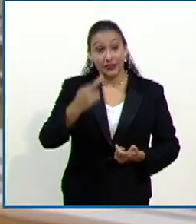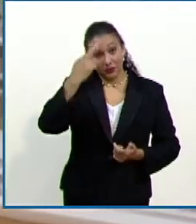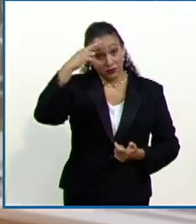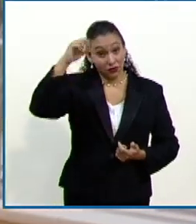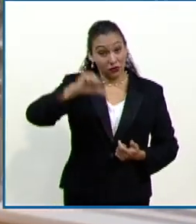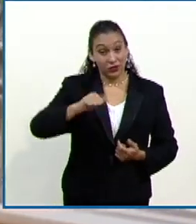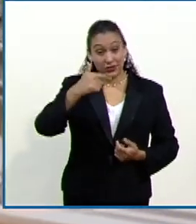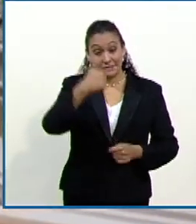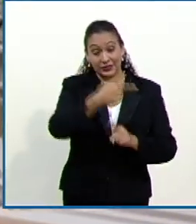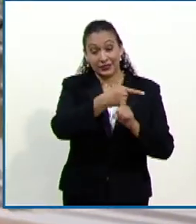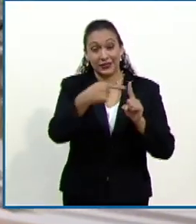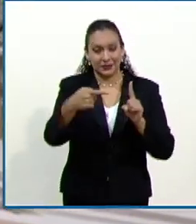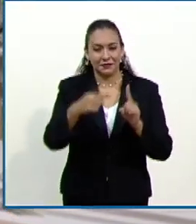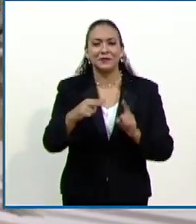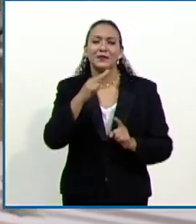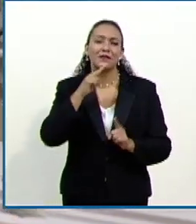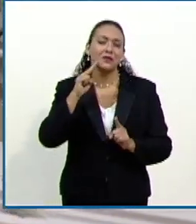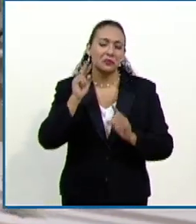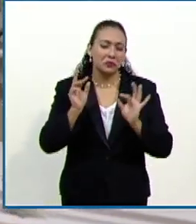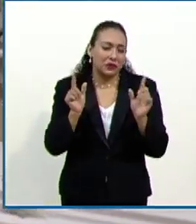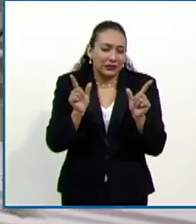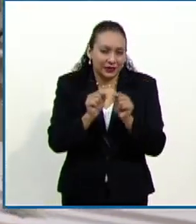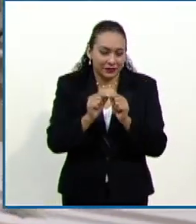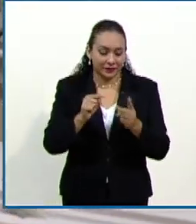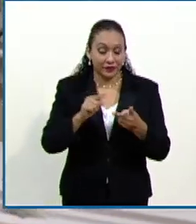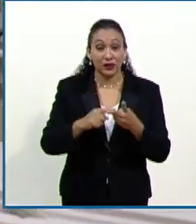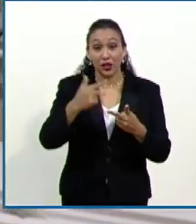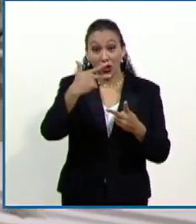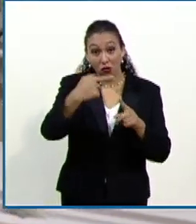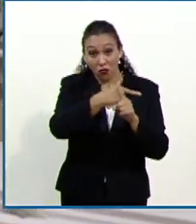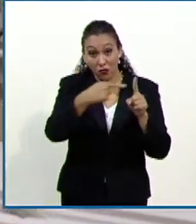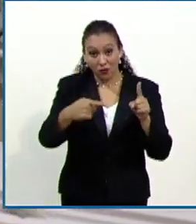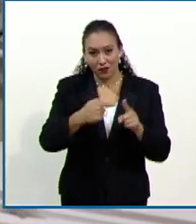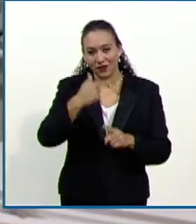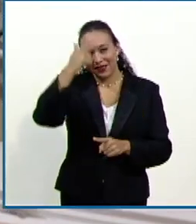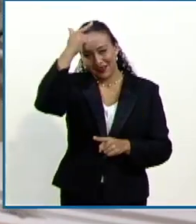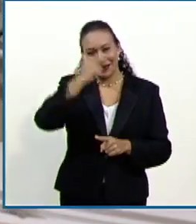a las 19:30 horas nuestro avance informativo y a las 20:30 el